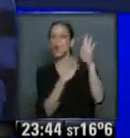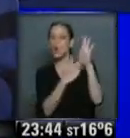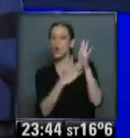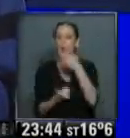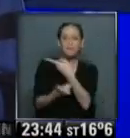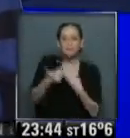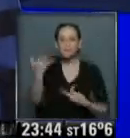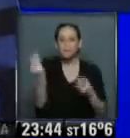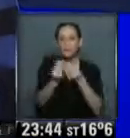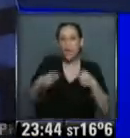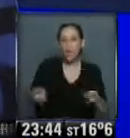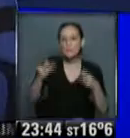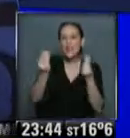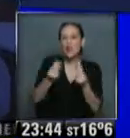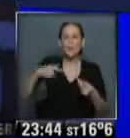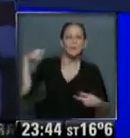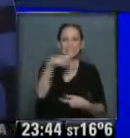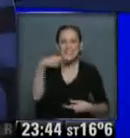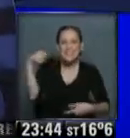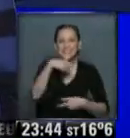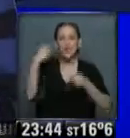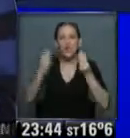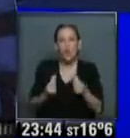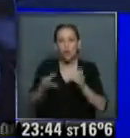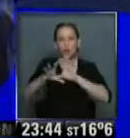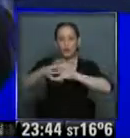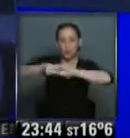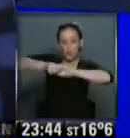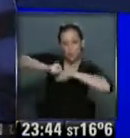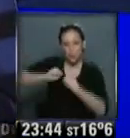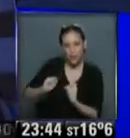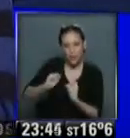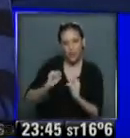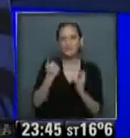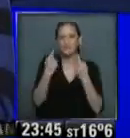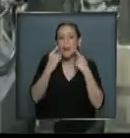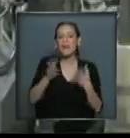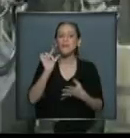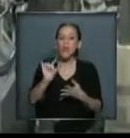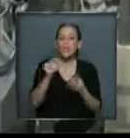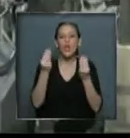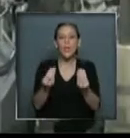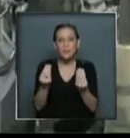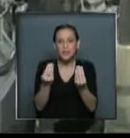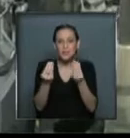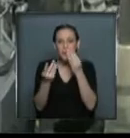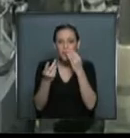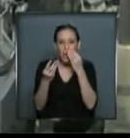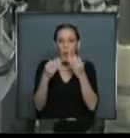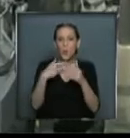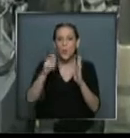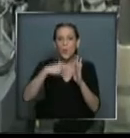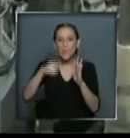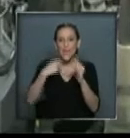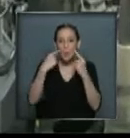qué ocurría, por ejemplo, al lavarse los dientes, al escurrir una toalla y demás. Vamos a ver un poquito qué es lo que pasó, por ejemplo, con uno de estos videos